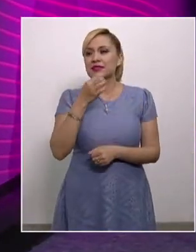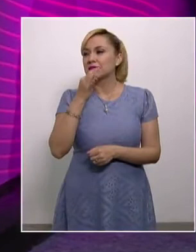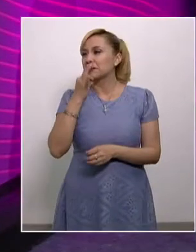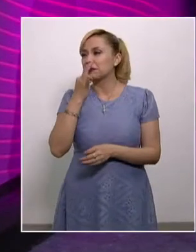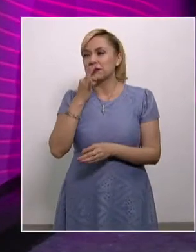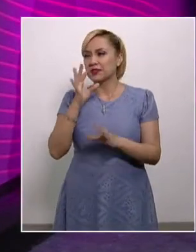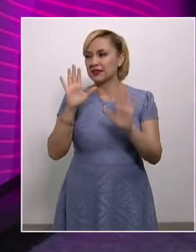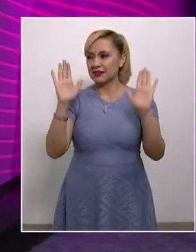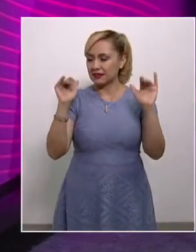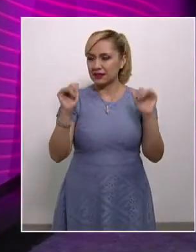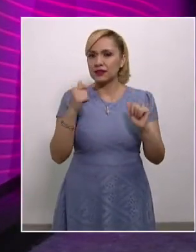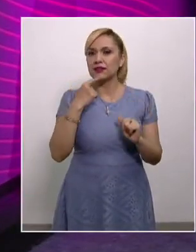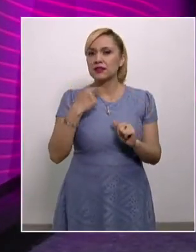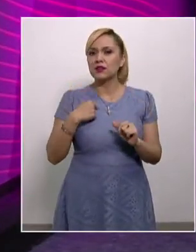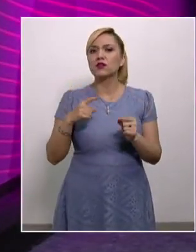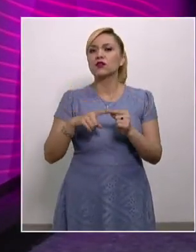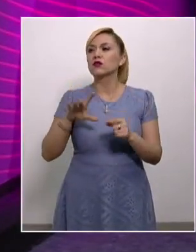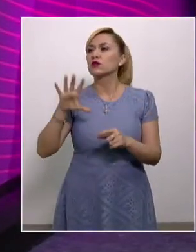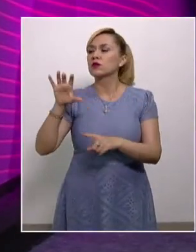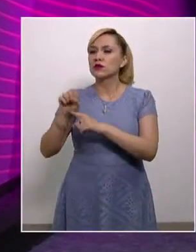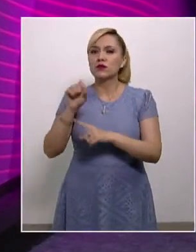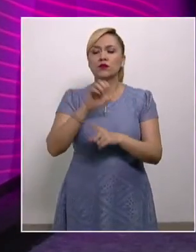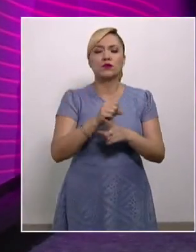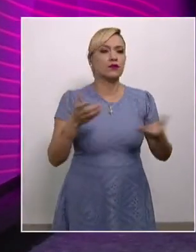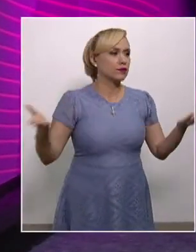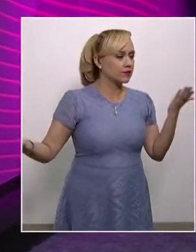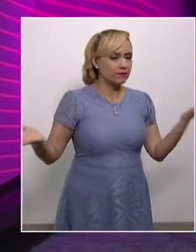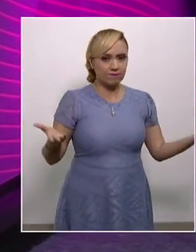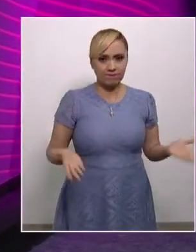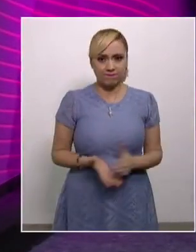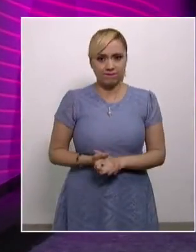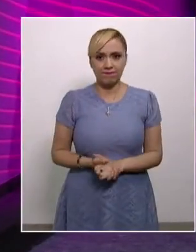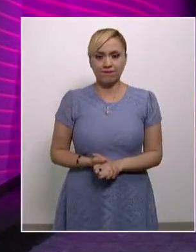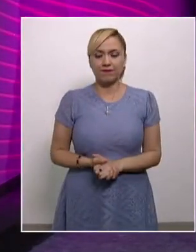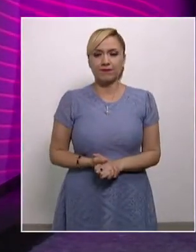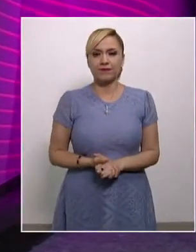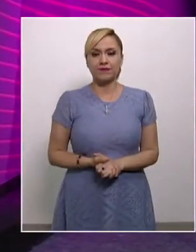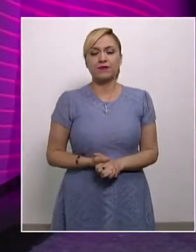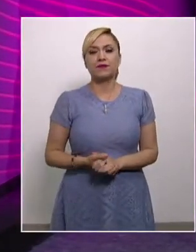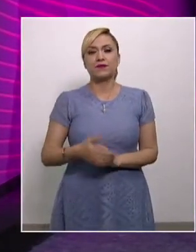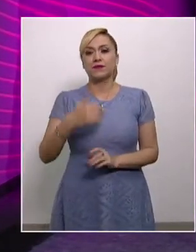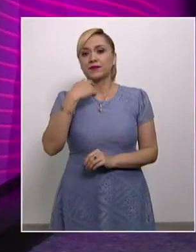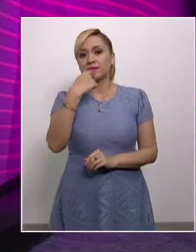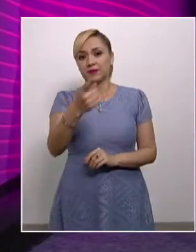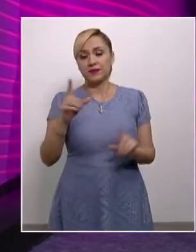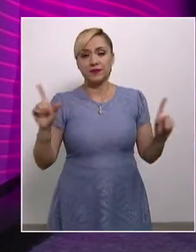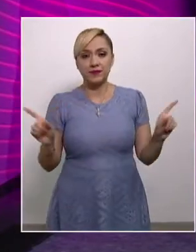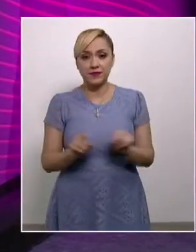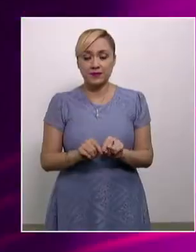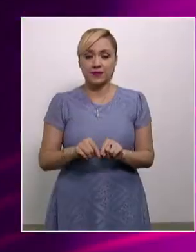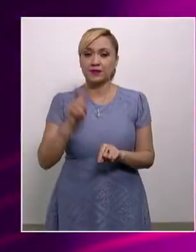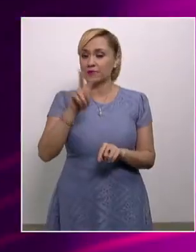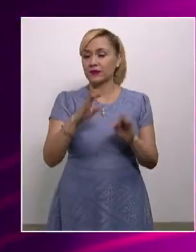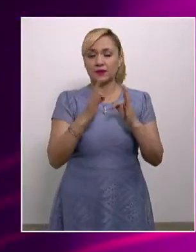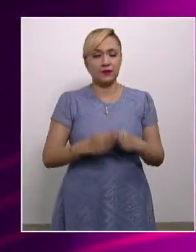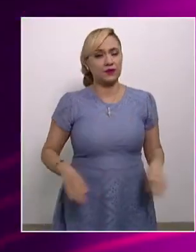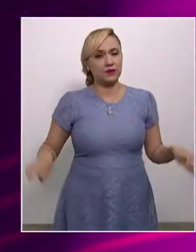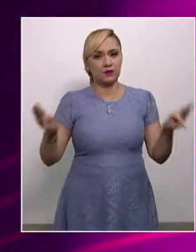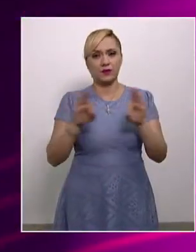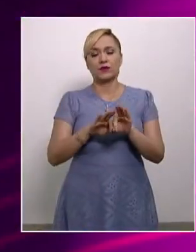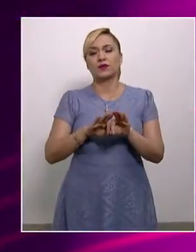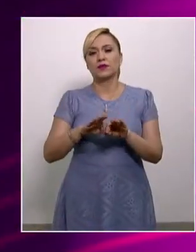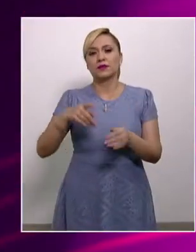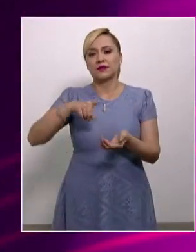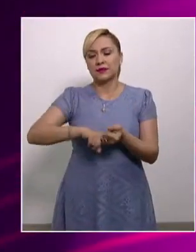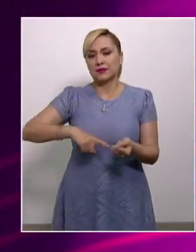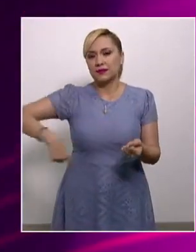además querían también dónde los podemos ubicar en redes sociales, páginas, etcétera, Pam. Yo nada más cerrar con que es tan importante también trabajar desde